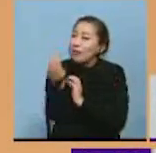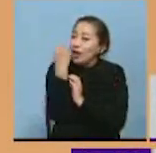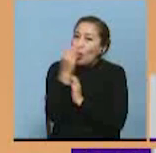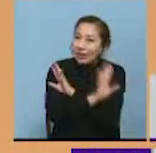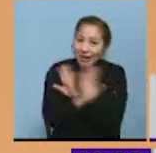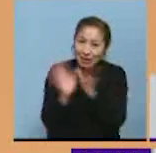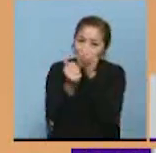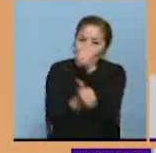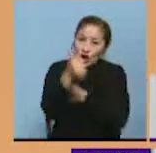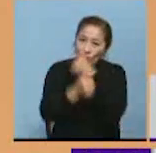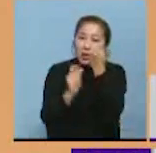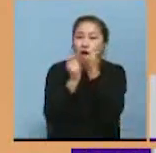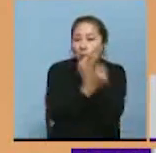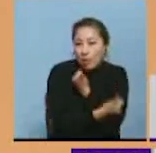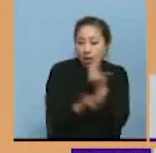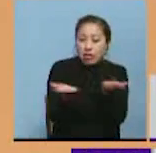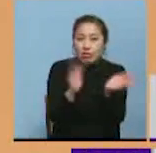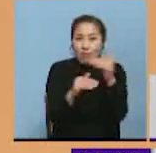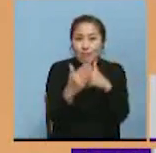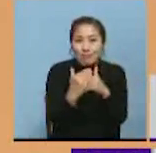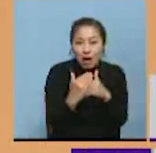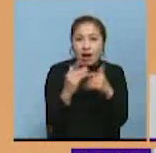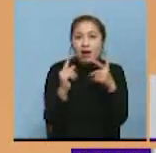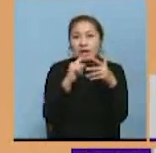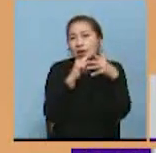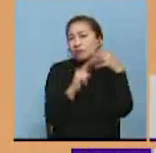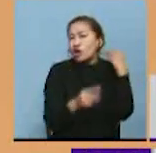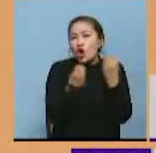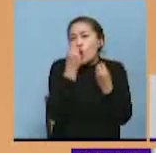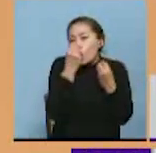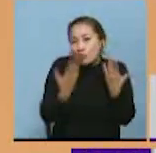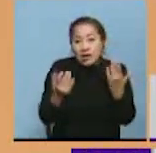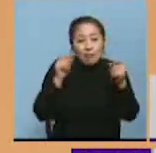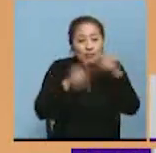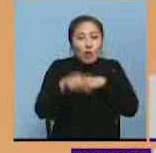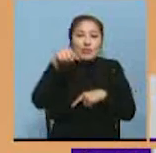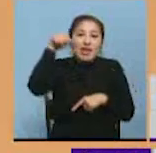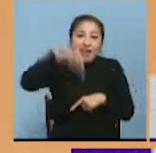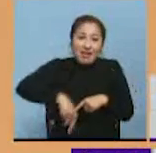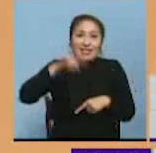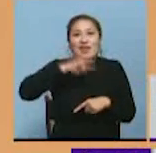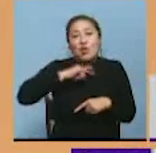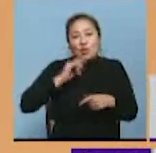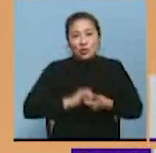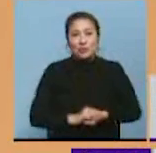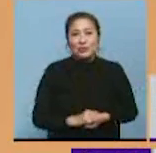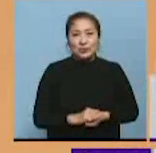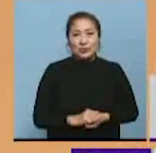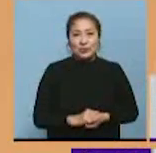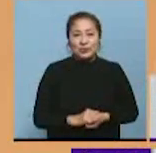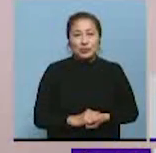más. Empanadas, tamales y todo lo que nos vayan a ofrecer los centros vecinales,